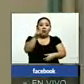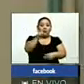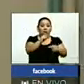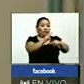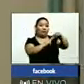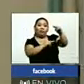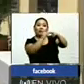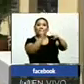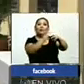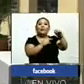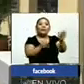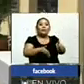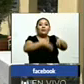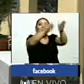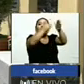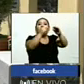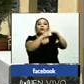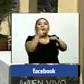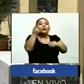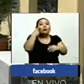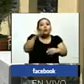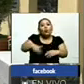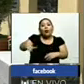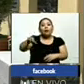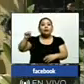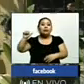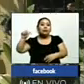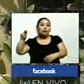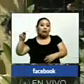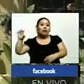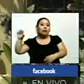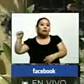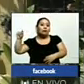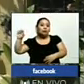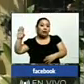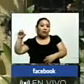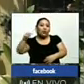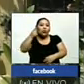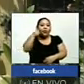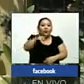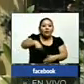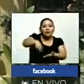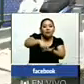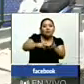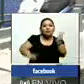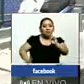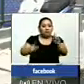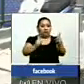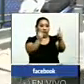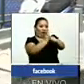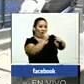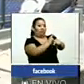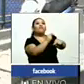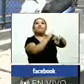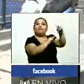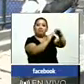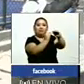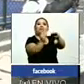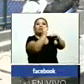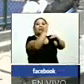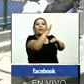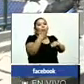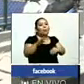complejo habitacional, ubicado en el barrio San Esteban del Centro Histórico de San Salvador, transformó las condiciones de vida de